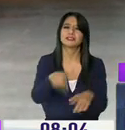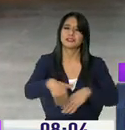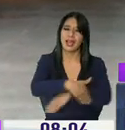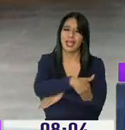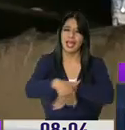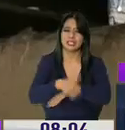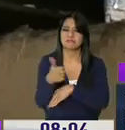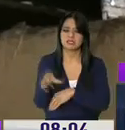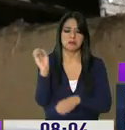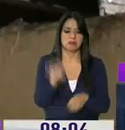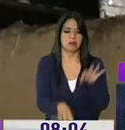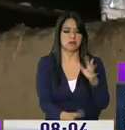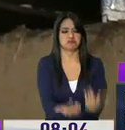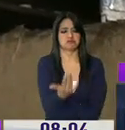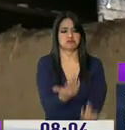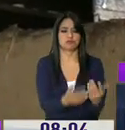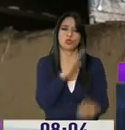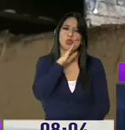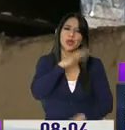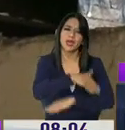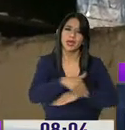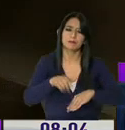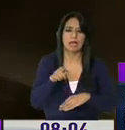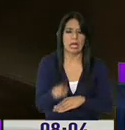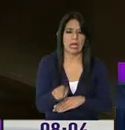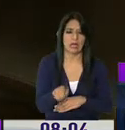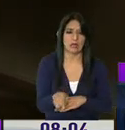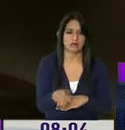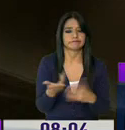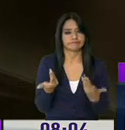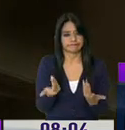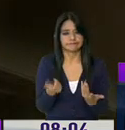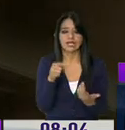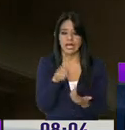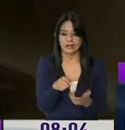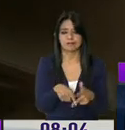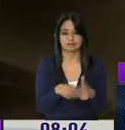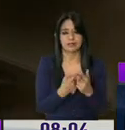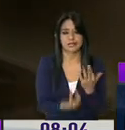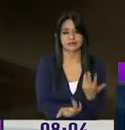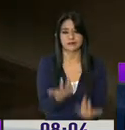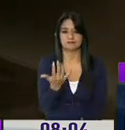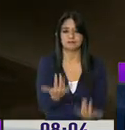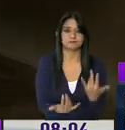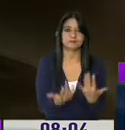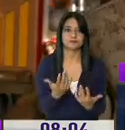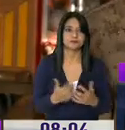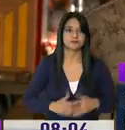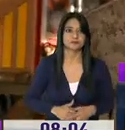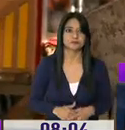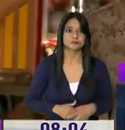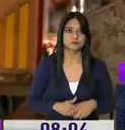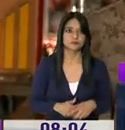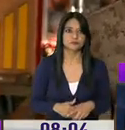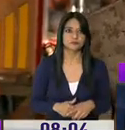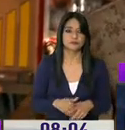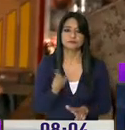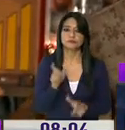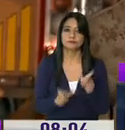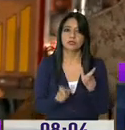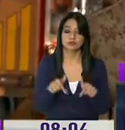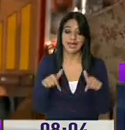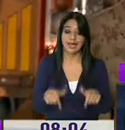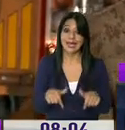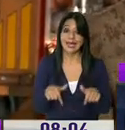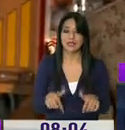de calle que pernoctan en el sector, que fueron quienes provocaron el conato de incendio. Las personas no se encontraban